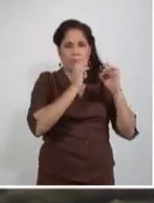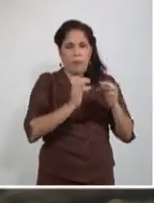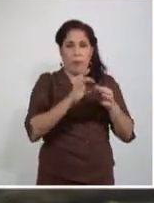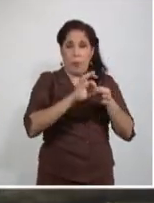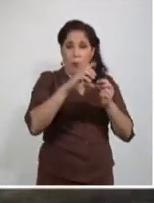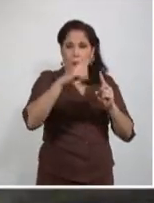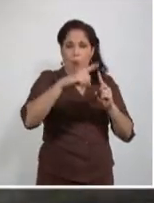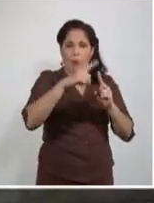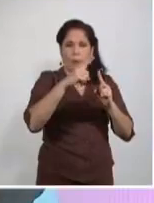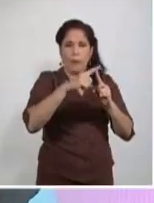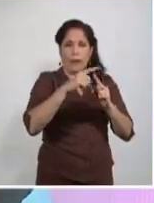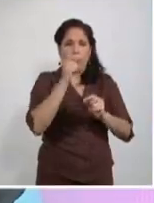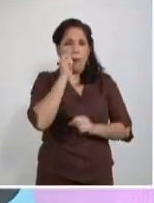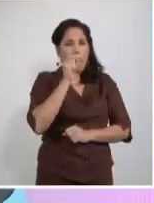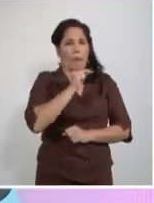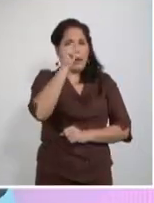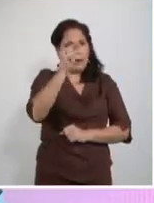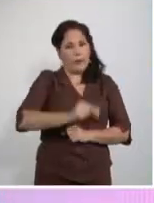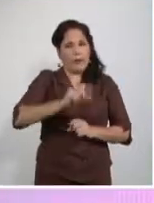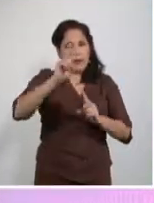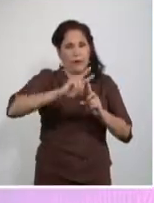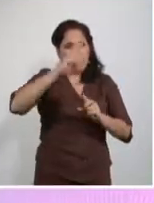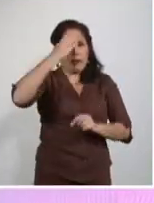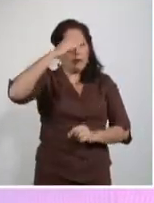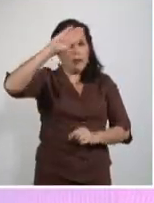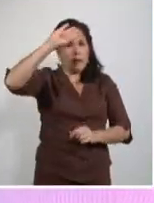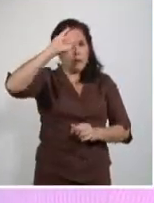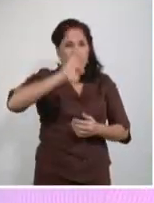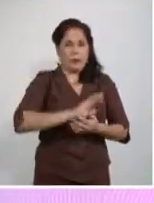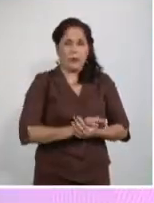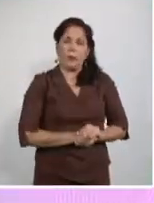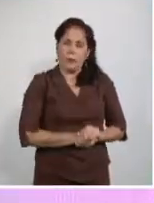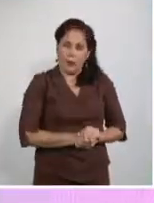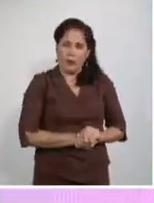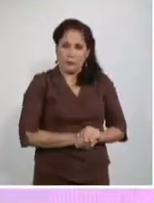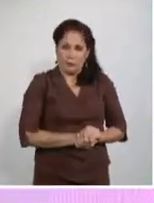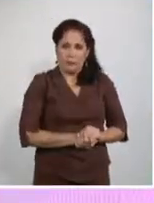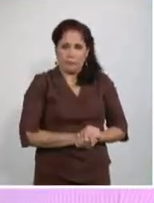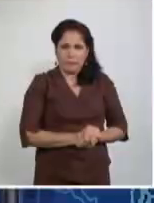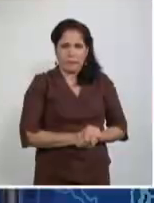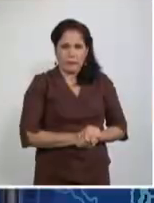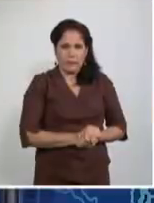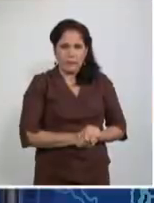Desde Guantánamo, Isaac García Cárdenas, Sistema Informativo de la Televisión Cubana.